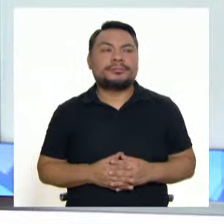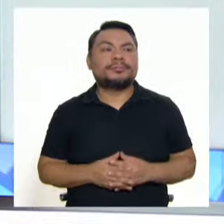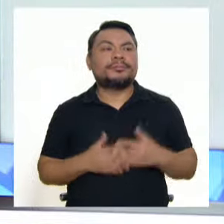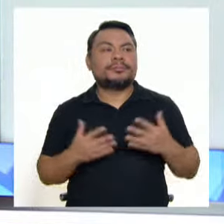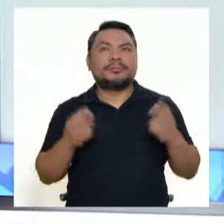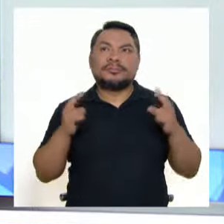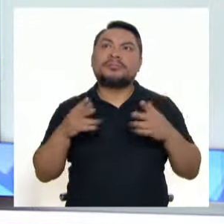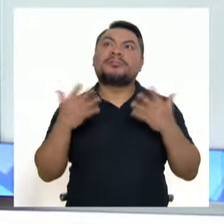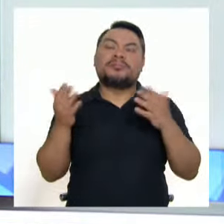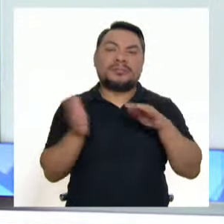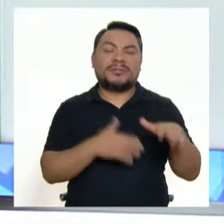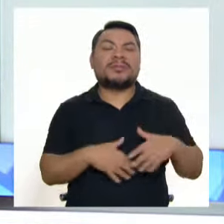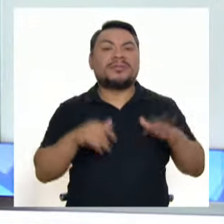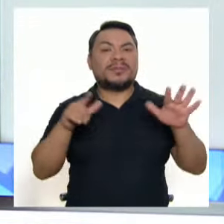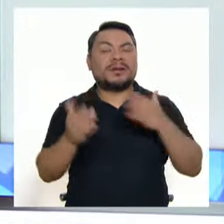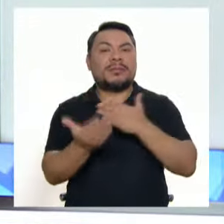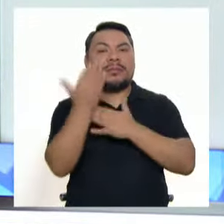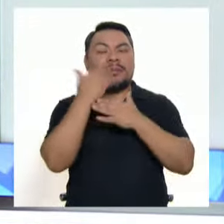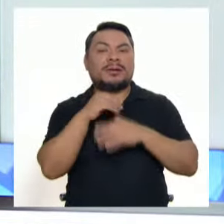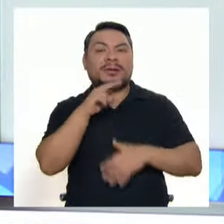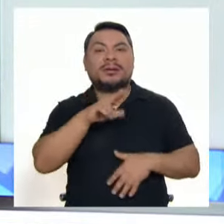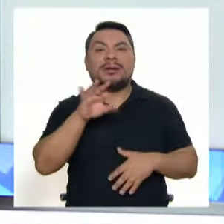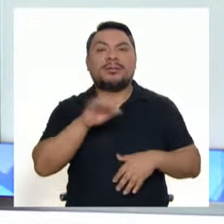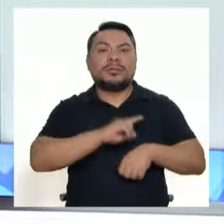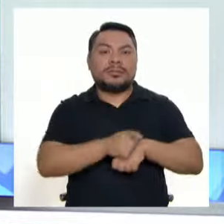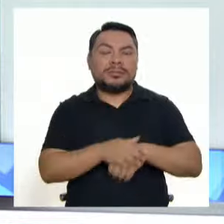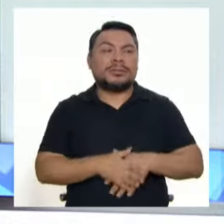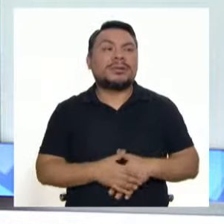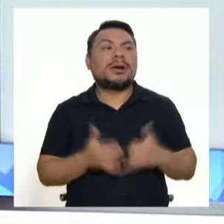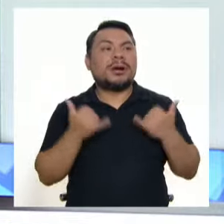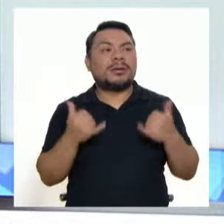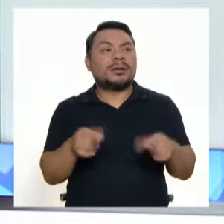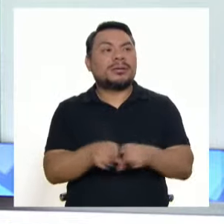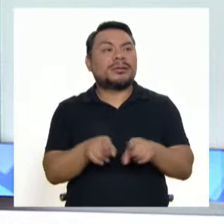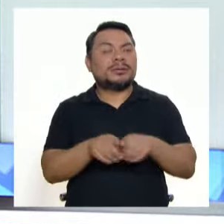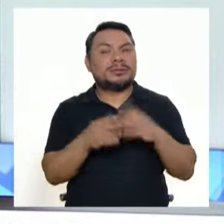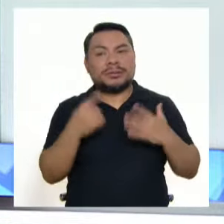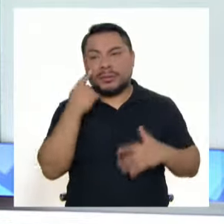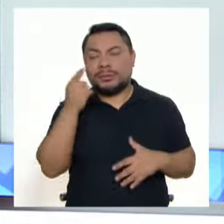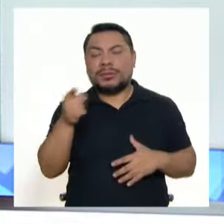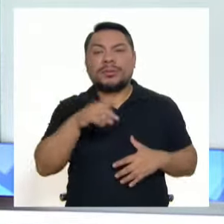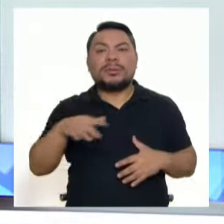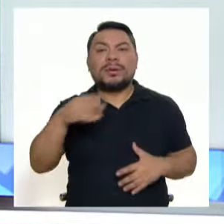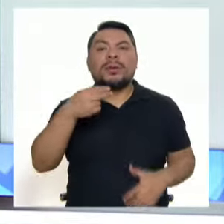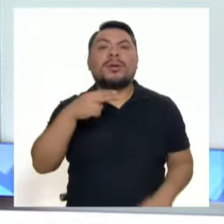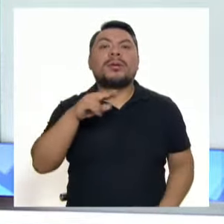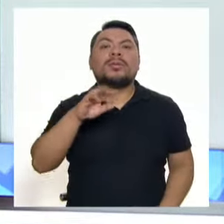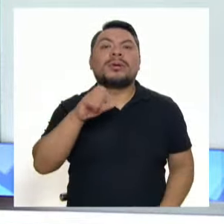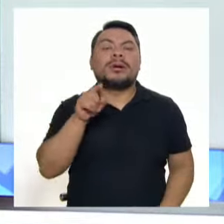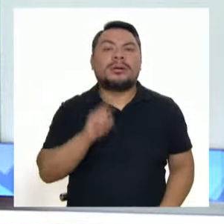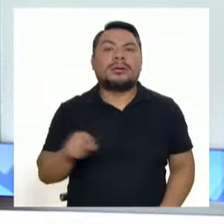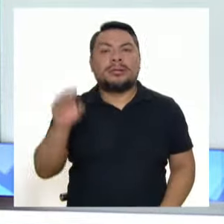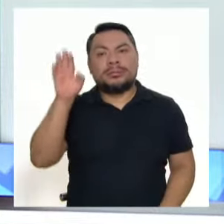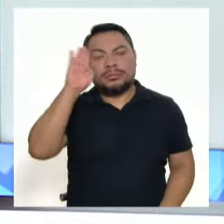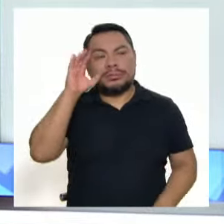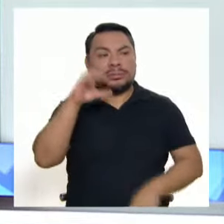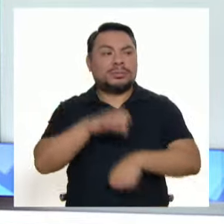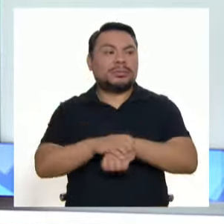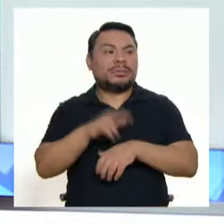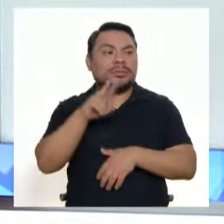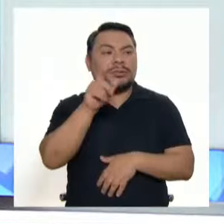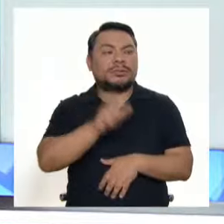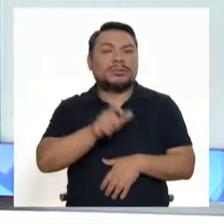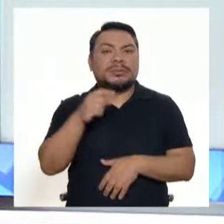Bastante vistoso, ¿no? Son las 7:39 y ahora también les damos a conocer que en Huaral la Policía Nacional capturó a dos